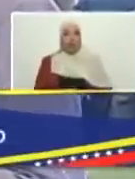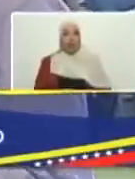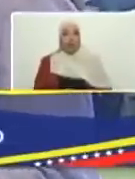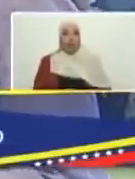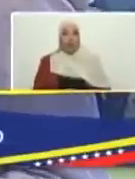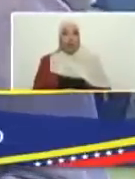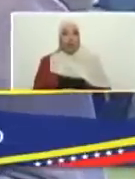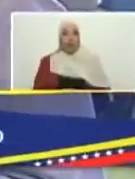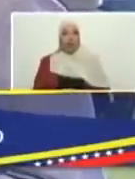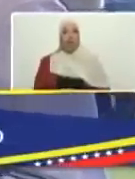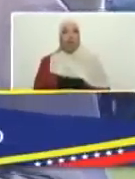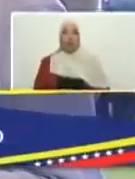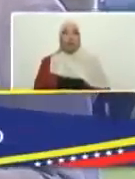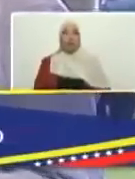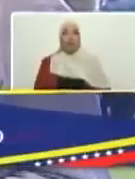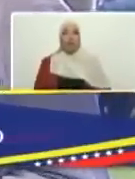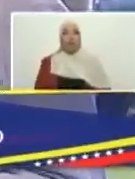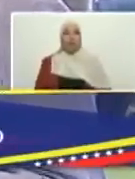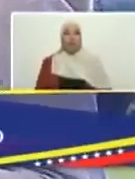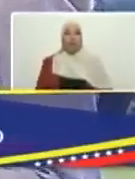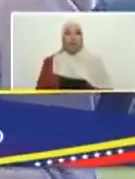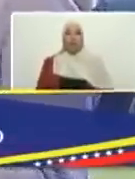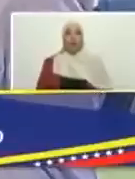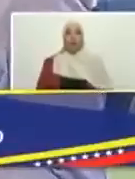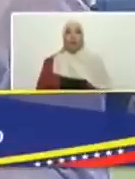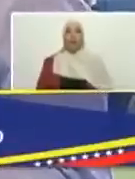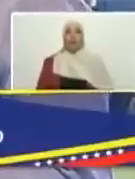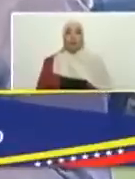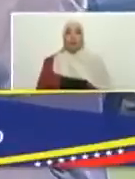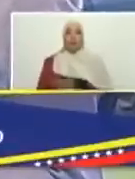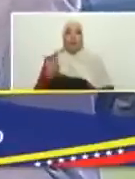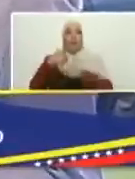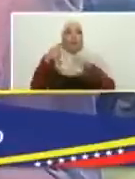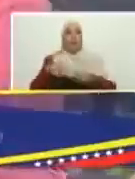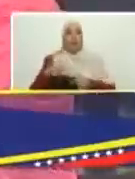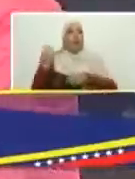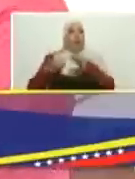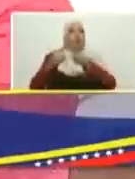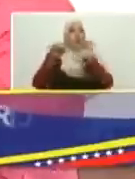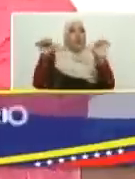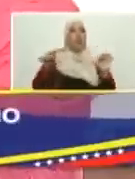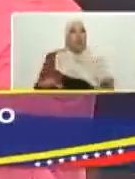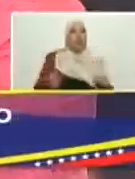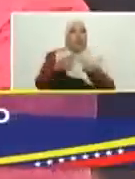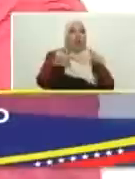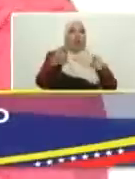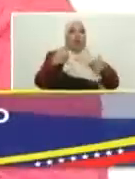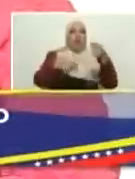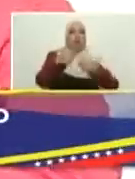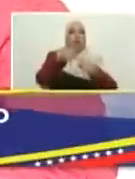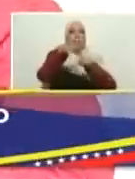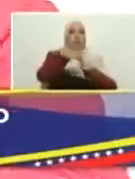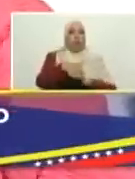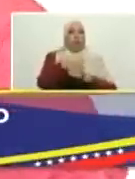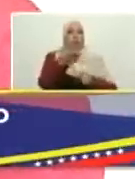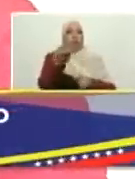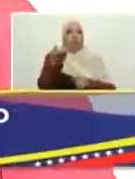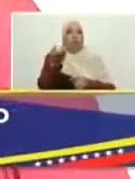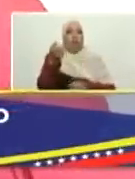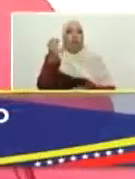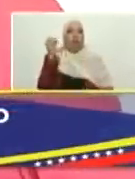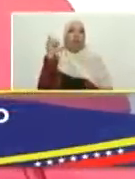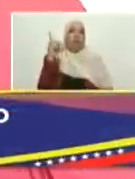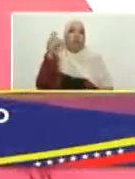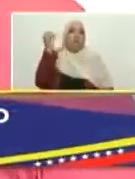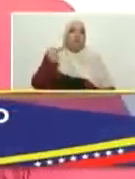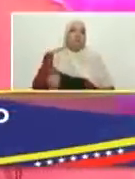ha dicho, es una nueva dictadura. Una nueva dictadura. Un modelo colonial. Claro, y dictadura y modelo colonial. Y varios académicos del